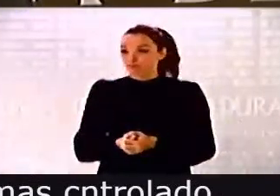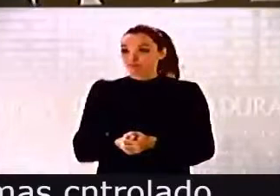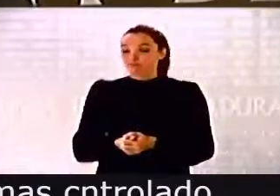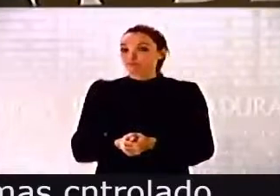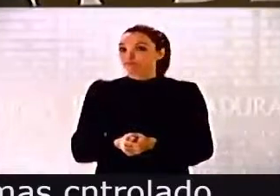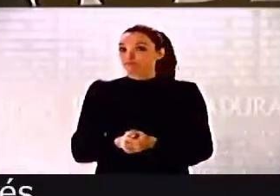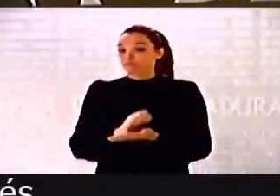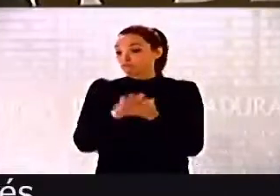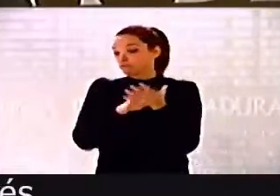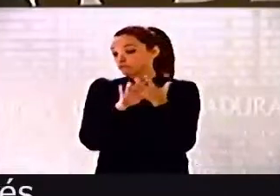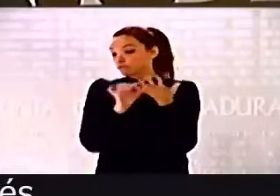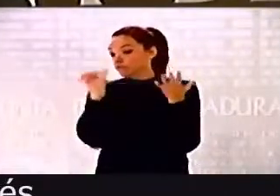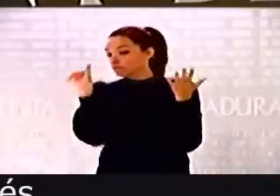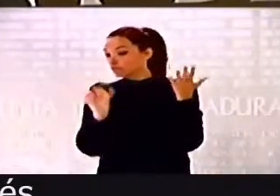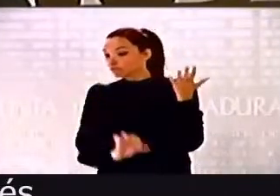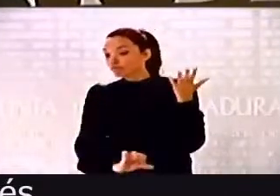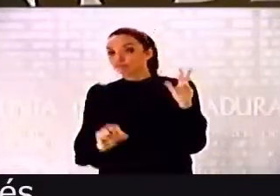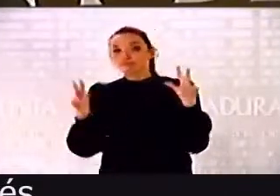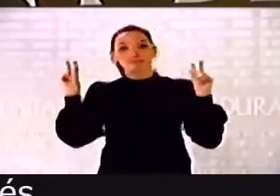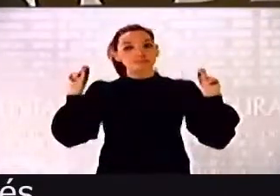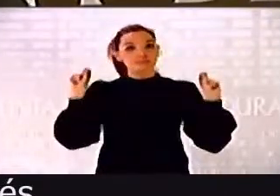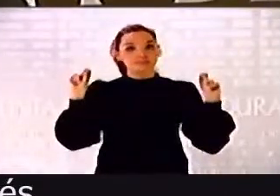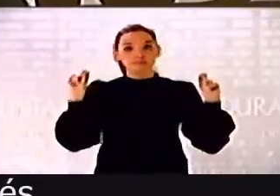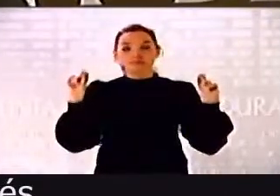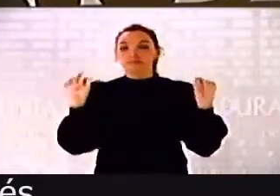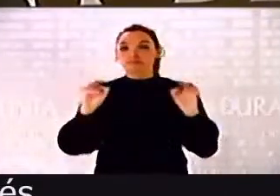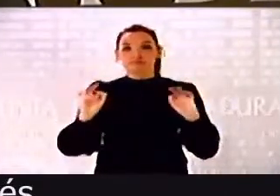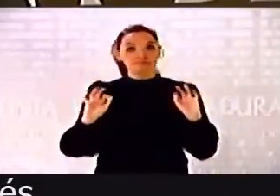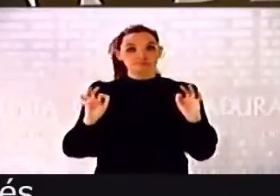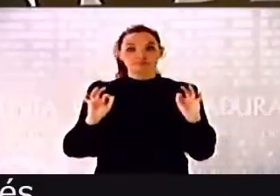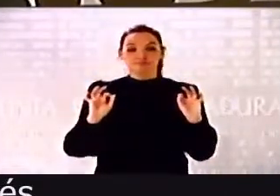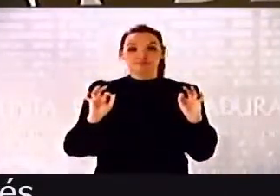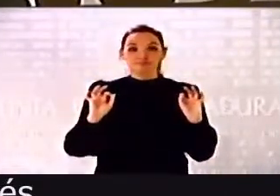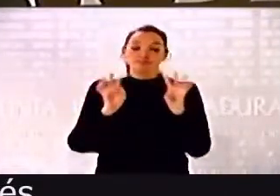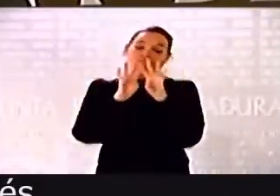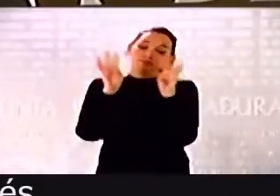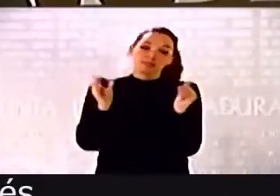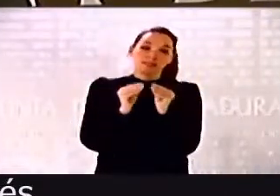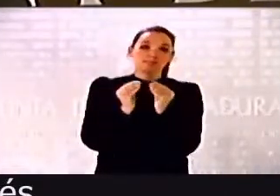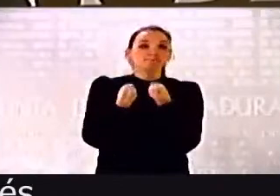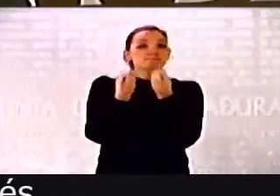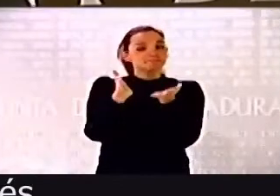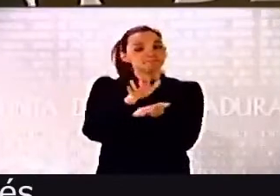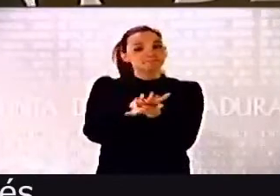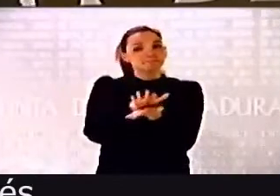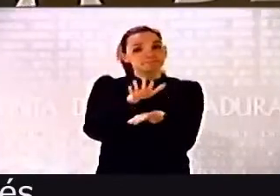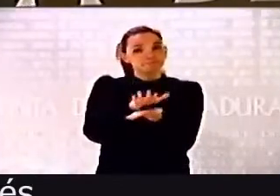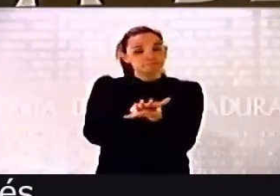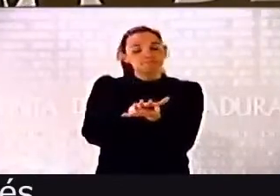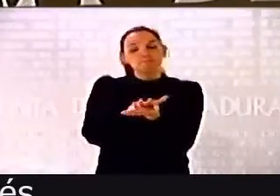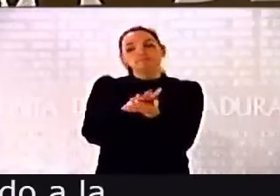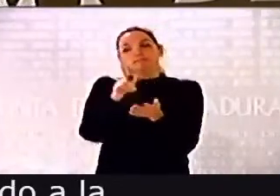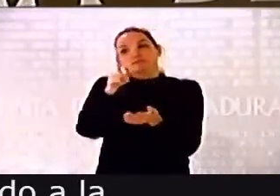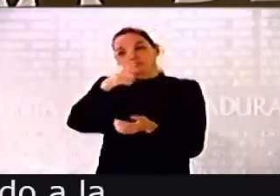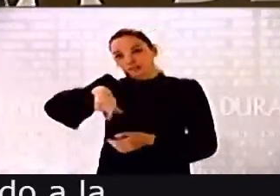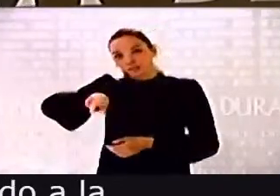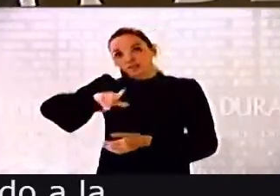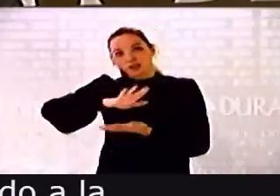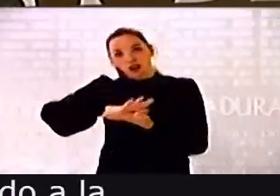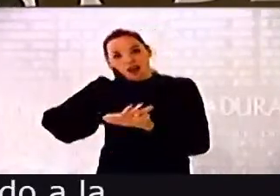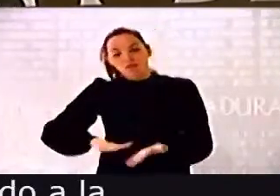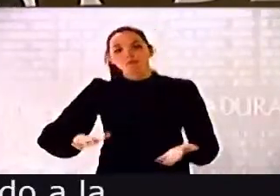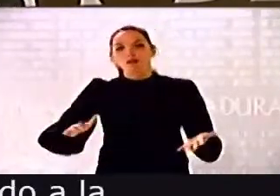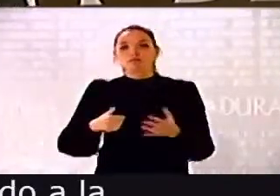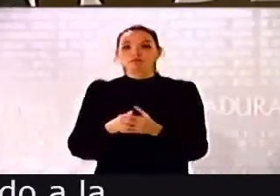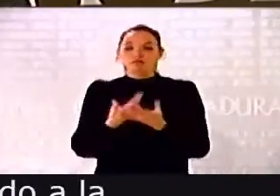Y con eso quiero terminar mi intervención llamando a la tranquilidad, al sosiego, a la